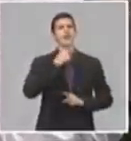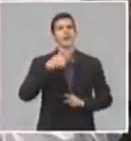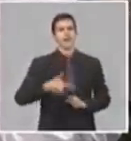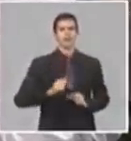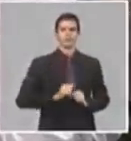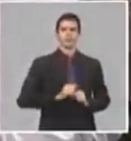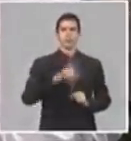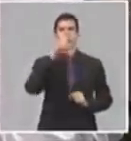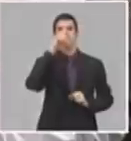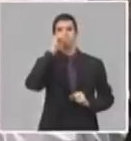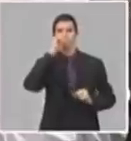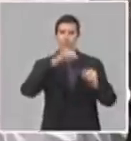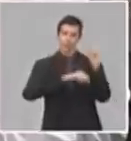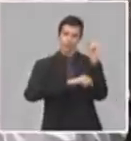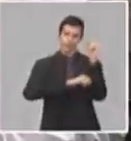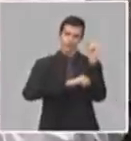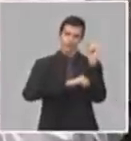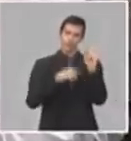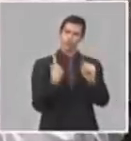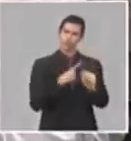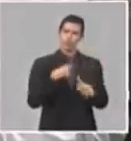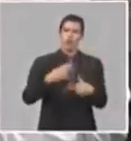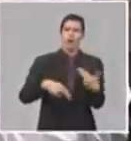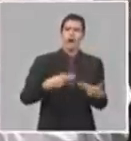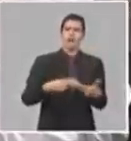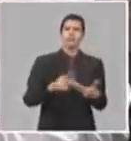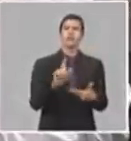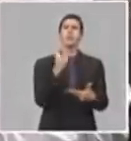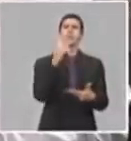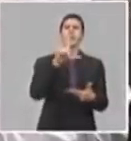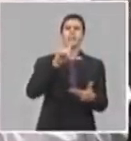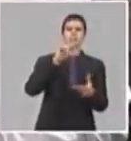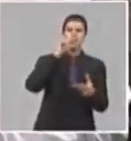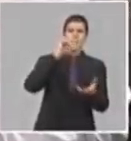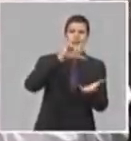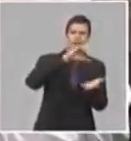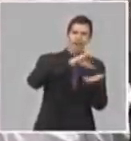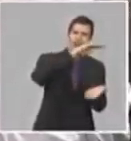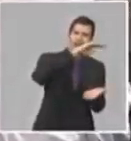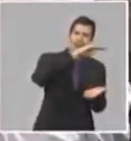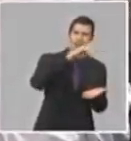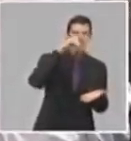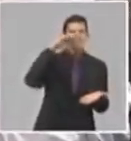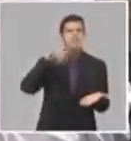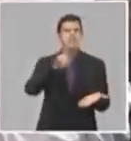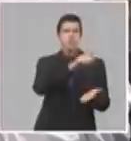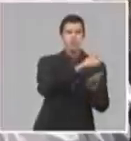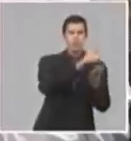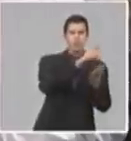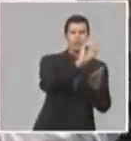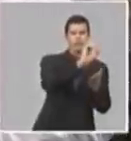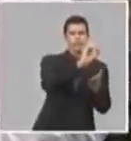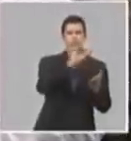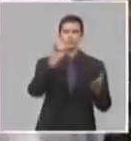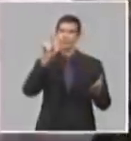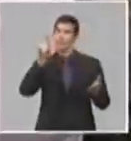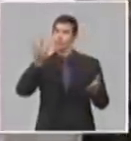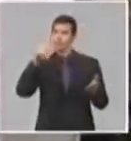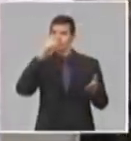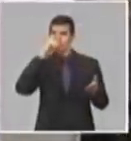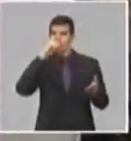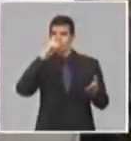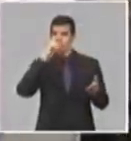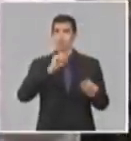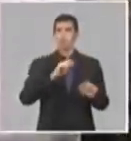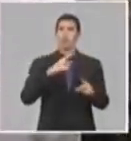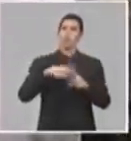vamos a dar 1 libra adicional a los niños hasta 14 años y a los adultos más de 64, además de la